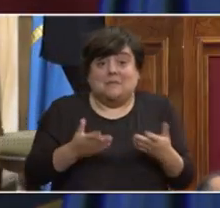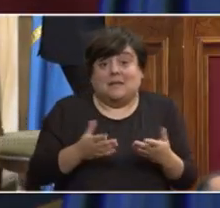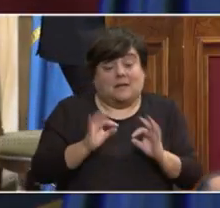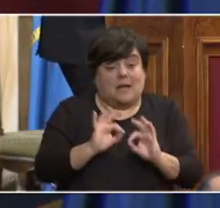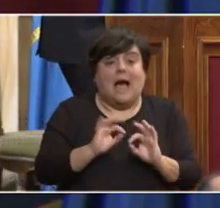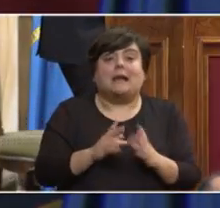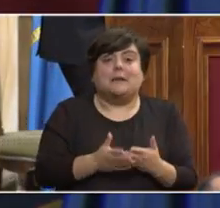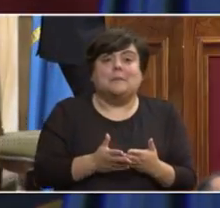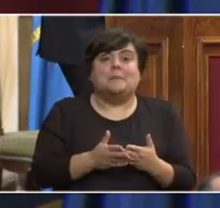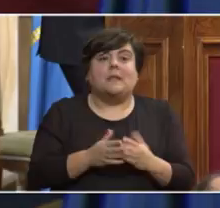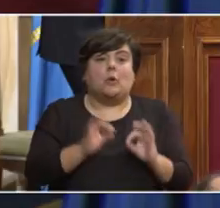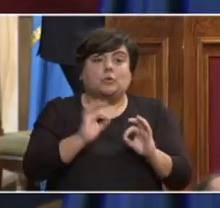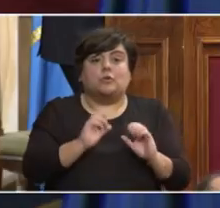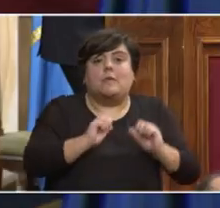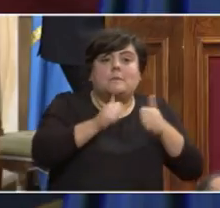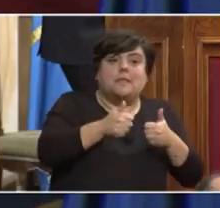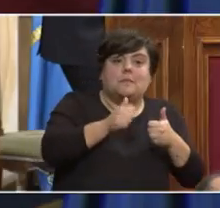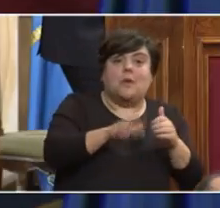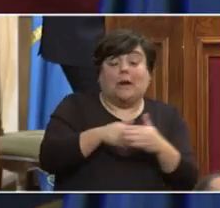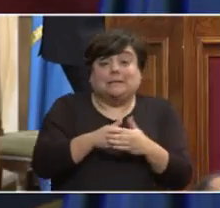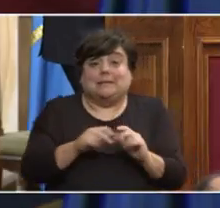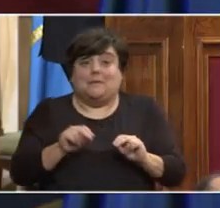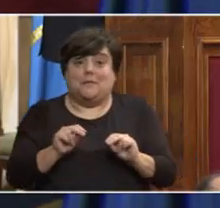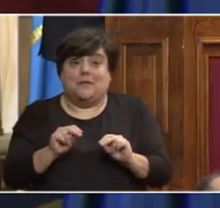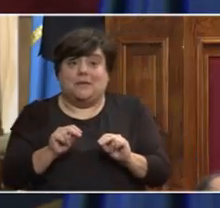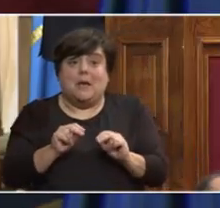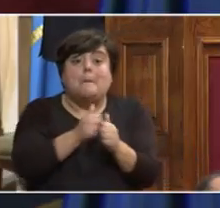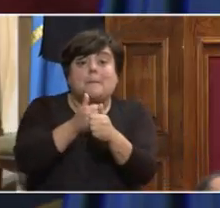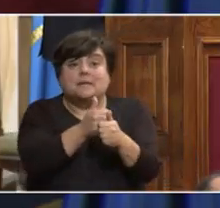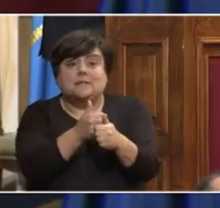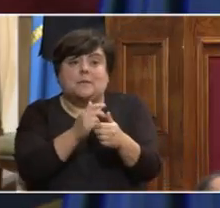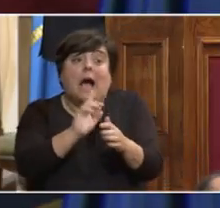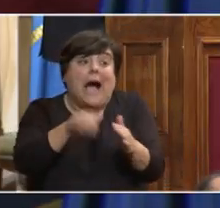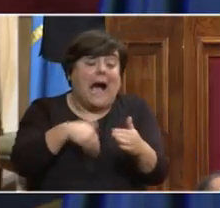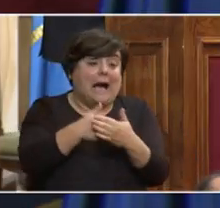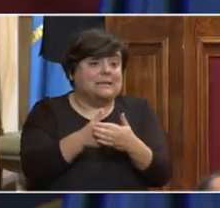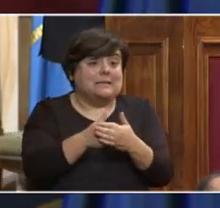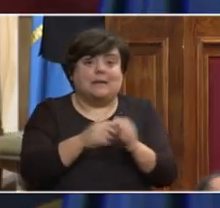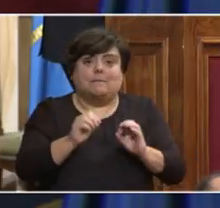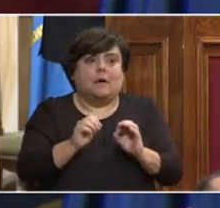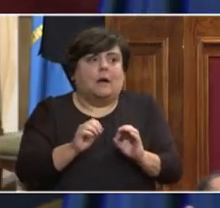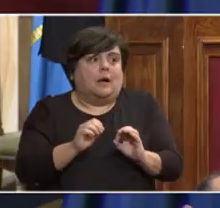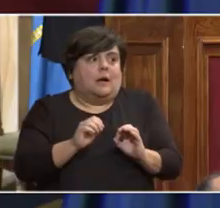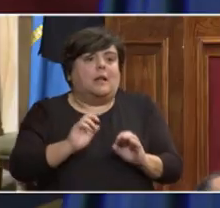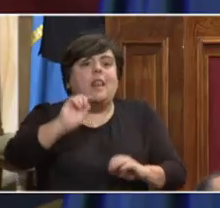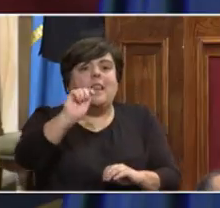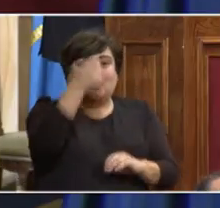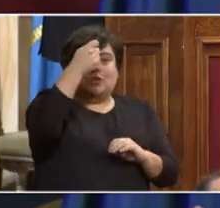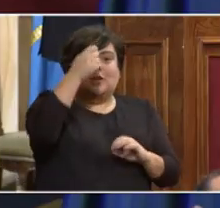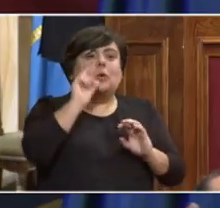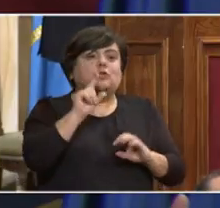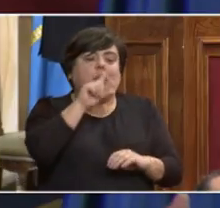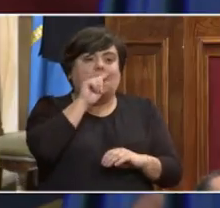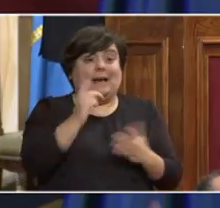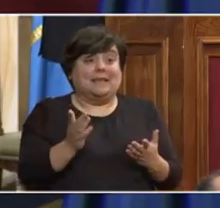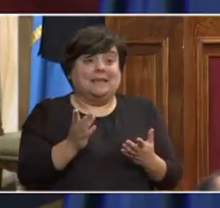principio persiguió un fin, el principio de Arquímedes, hasta que, al fin, ¡eureka! ¡Como la gallinita!